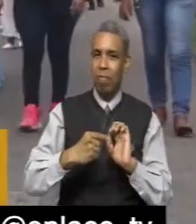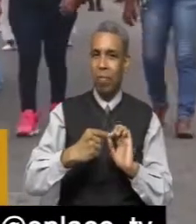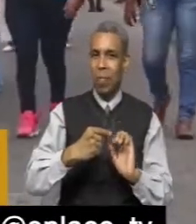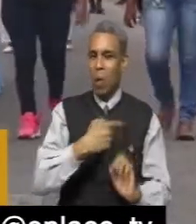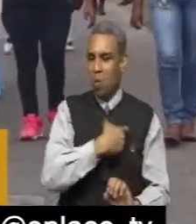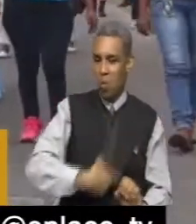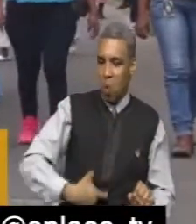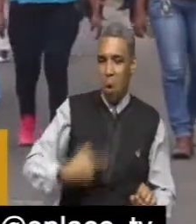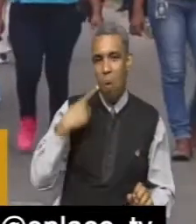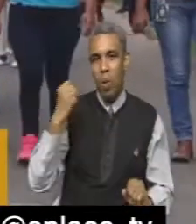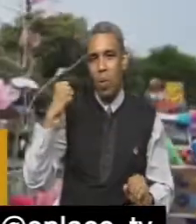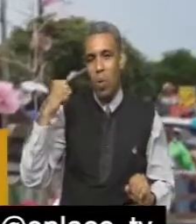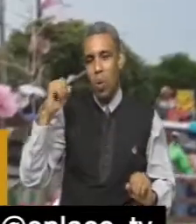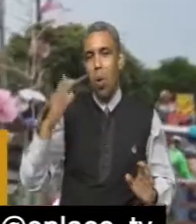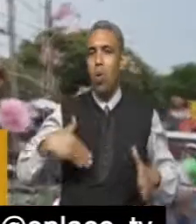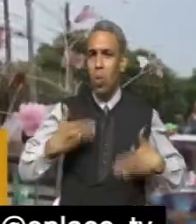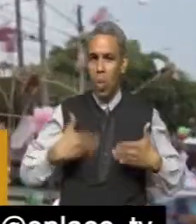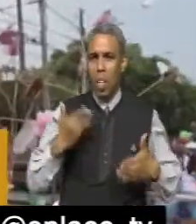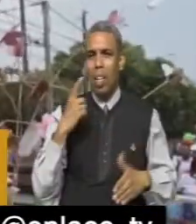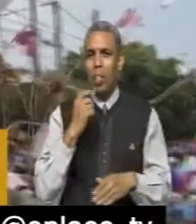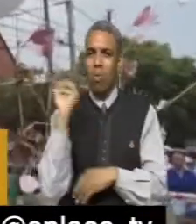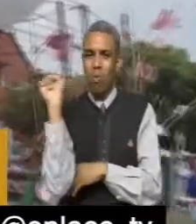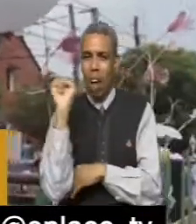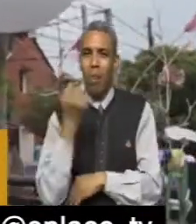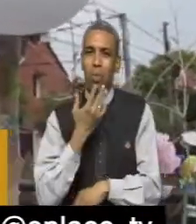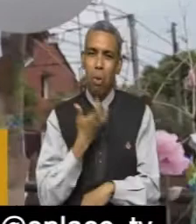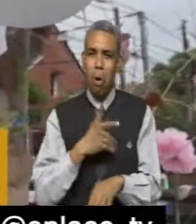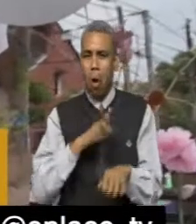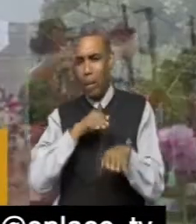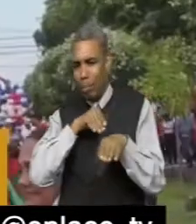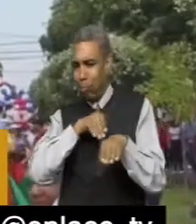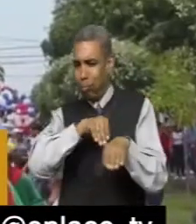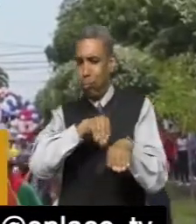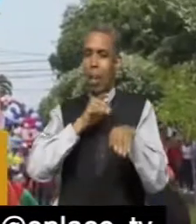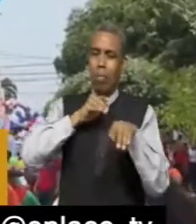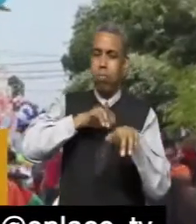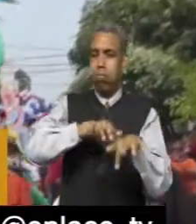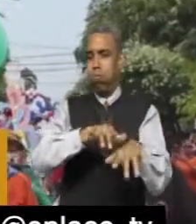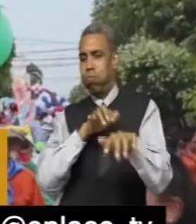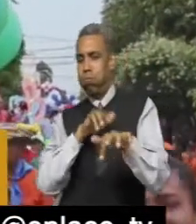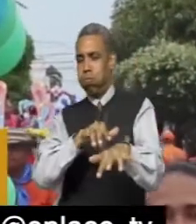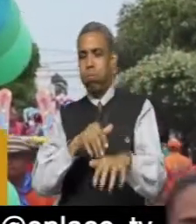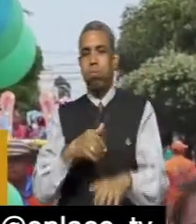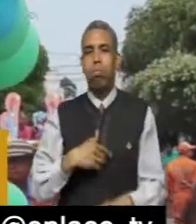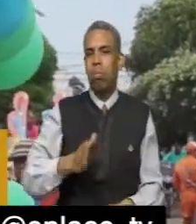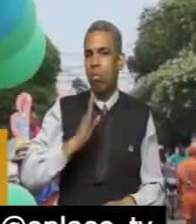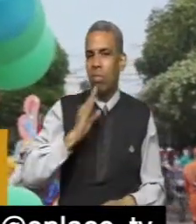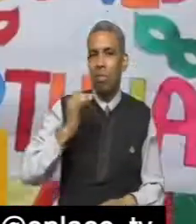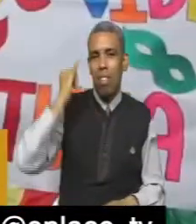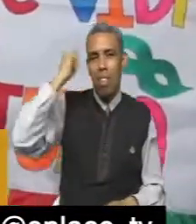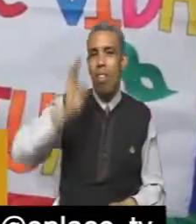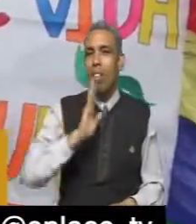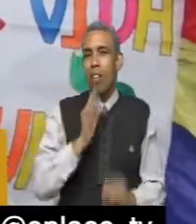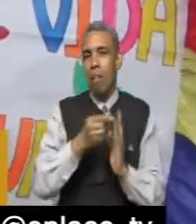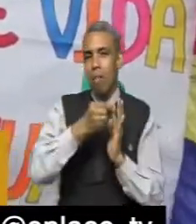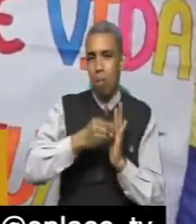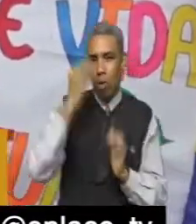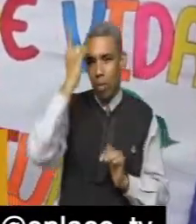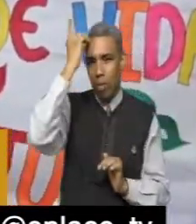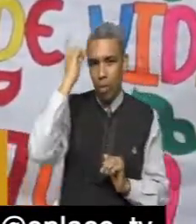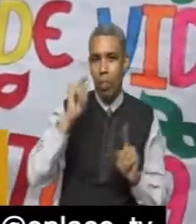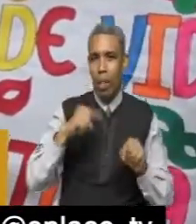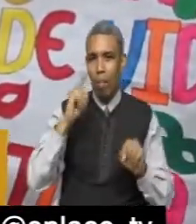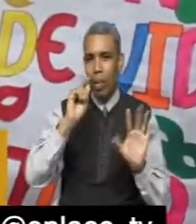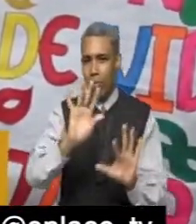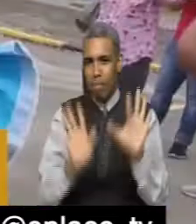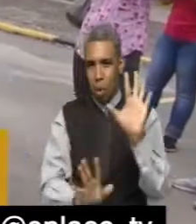a cabo una gran caravana por las principales calles de la ciudad, evento organizado por iniciativa de la gestora social y la Secretaría de Desarrollo Económico